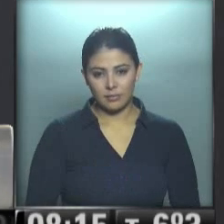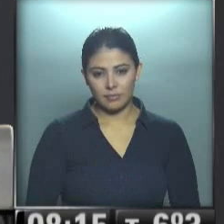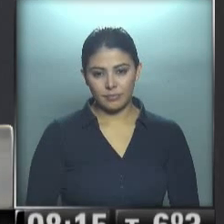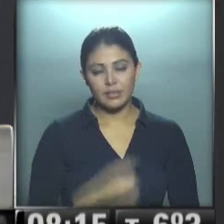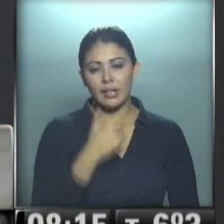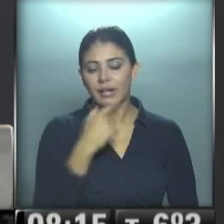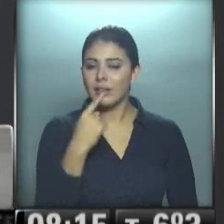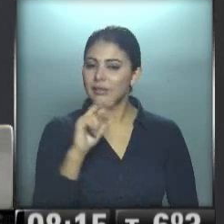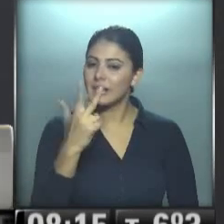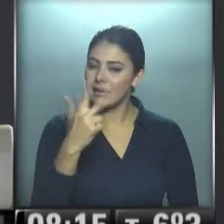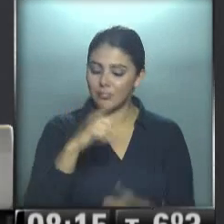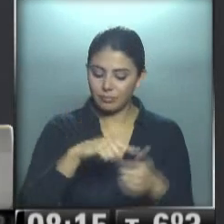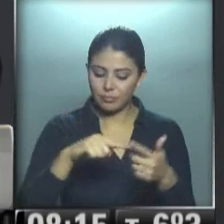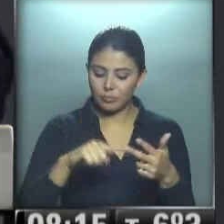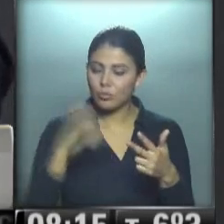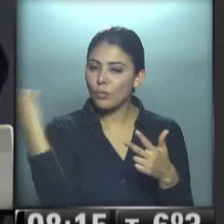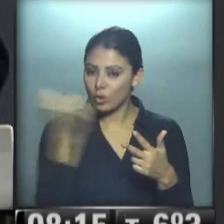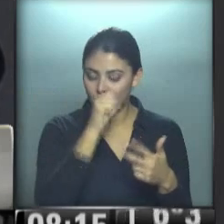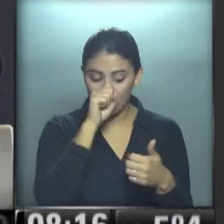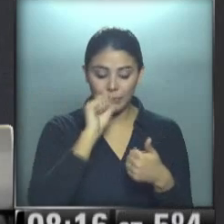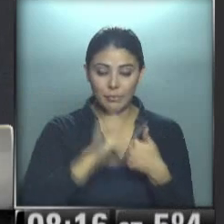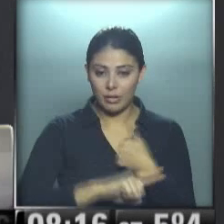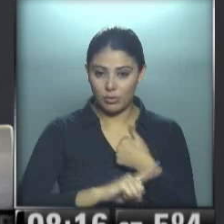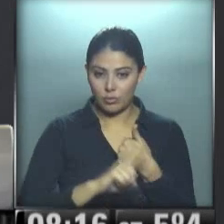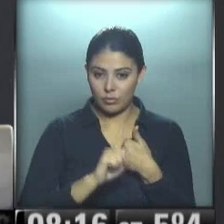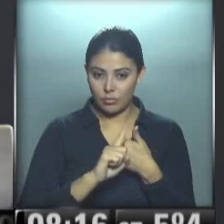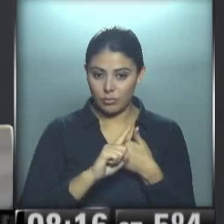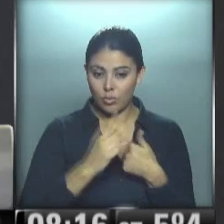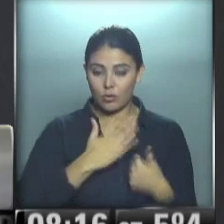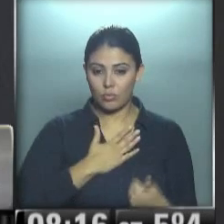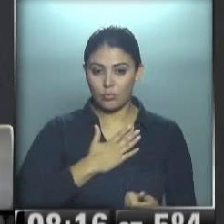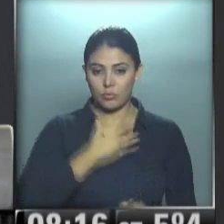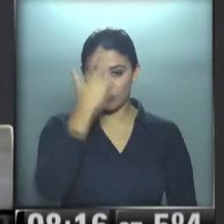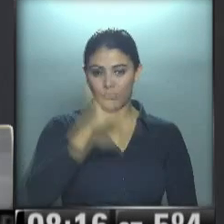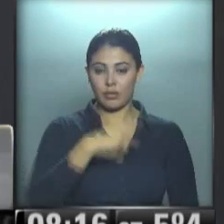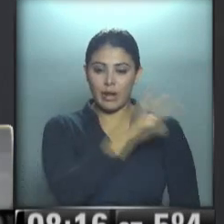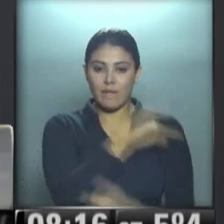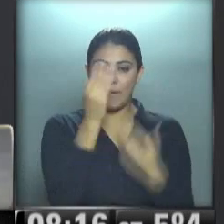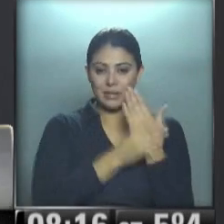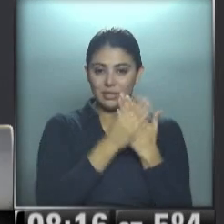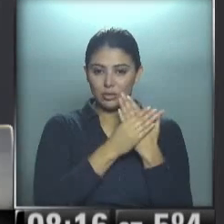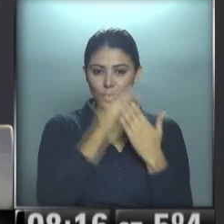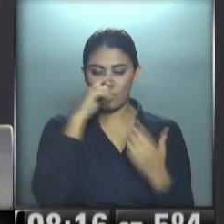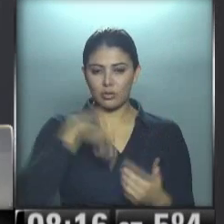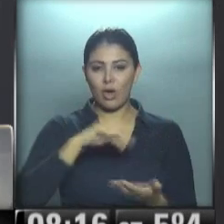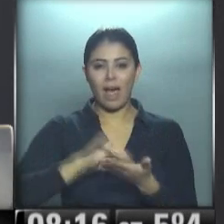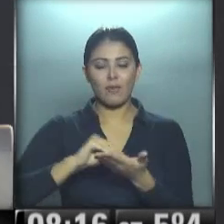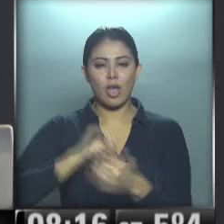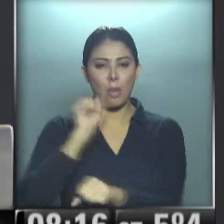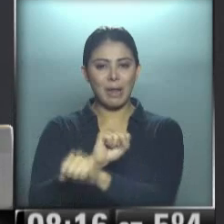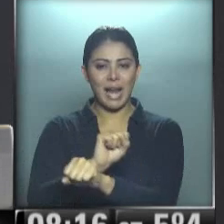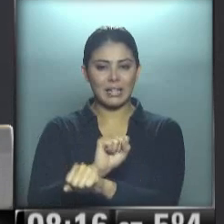quiero destacar estás cuestiones esenciales primero en mi carácter de jefe gabinete ministros no soy abogado penalista